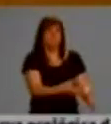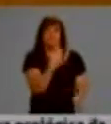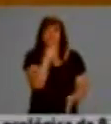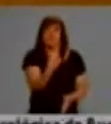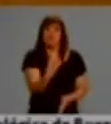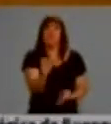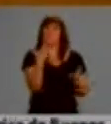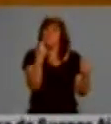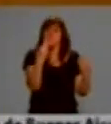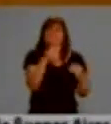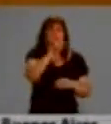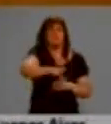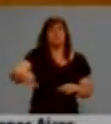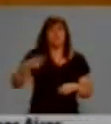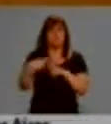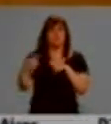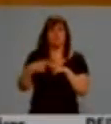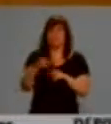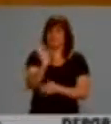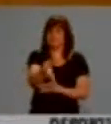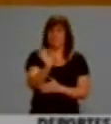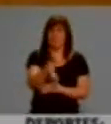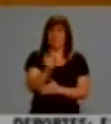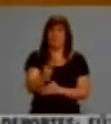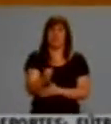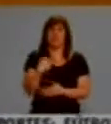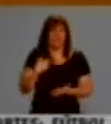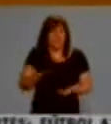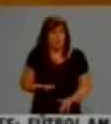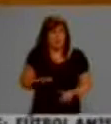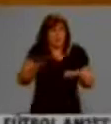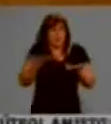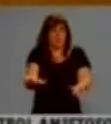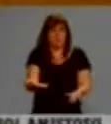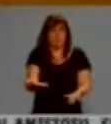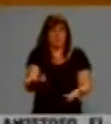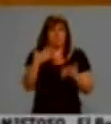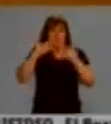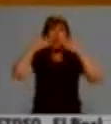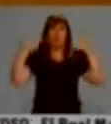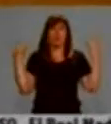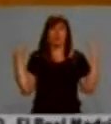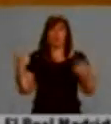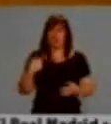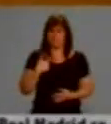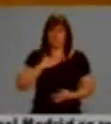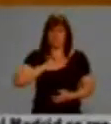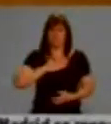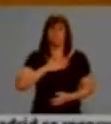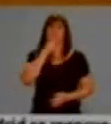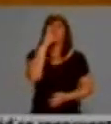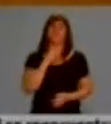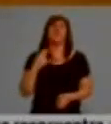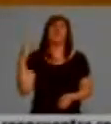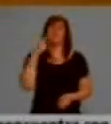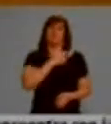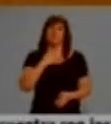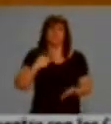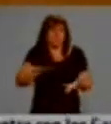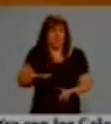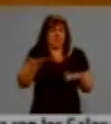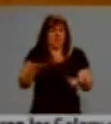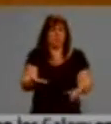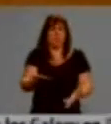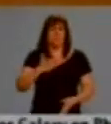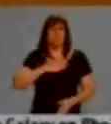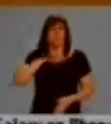hay muchos políticos, cosa que es cierta, que sirven honradamente, que lo hacen como compromiso de servicio con su